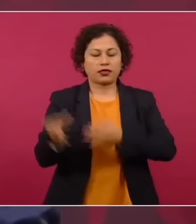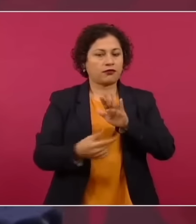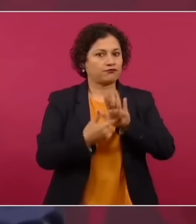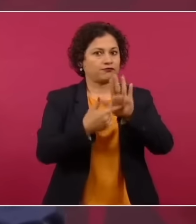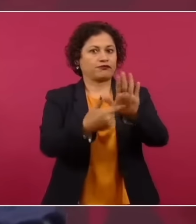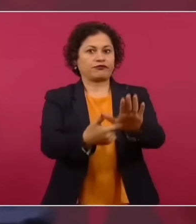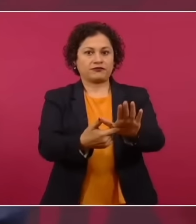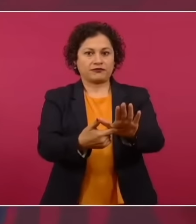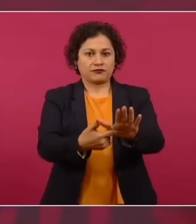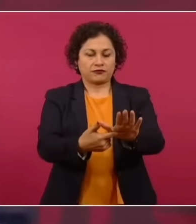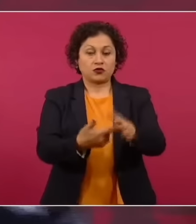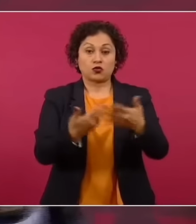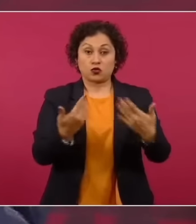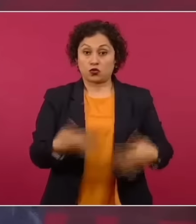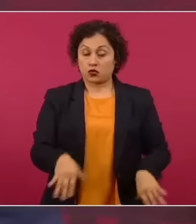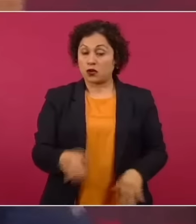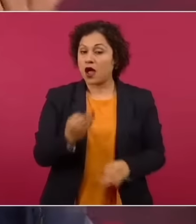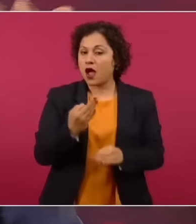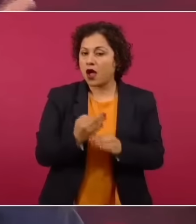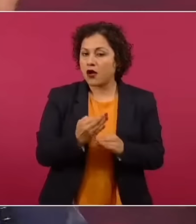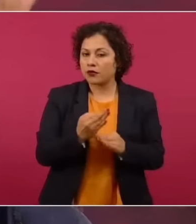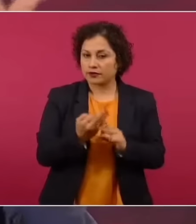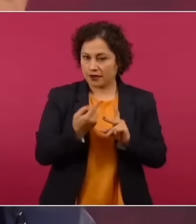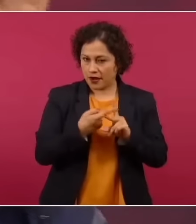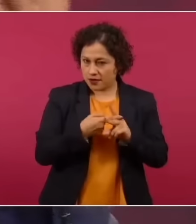Y está empezando todavía, pero digo, ya empezó a.